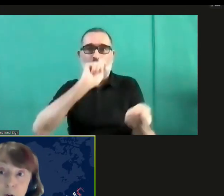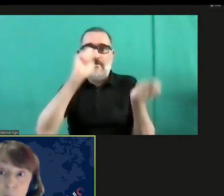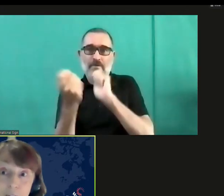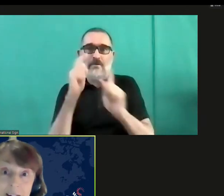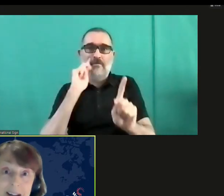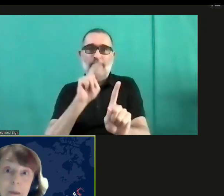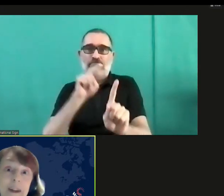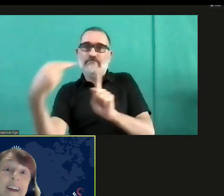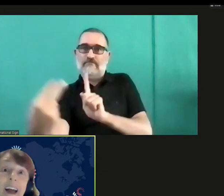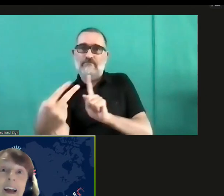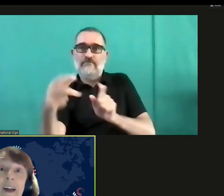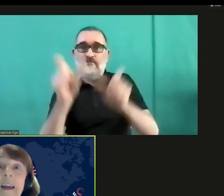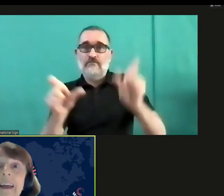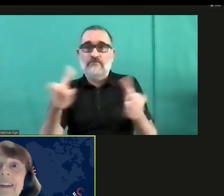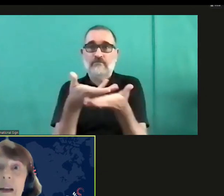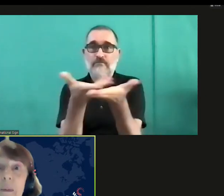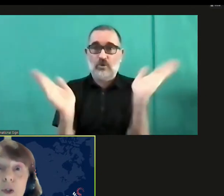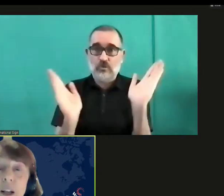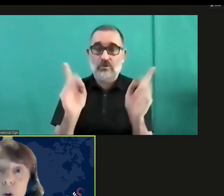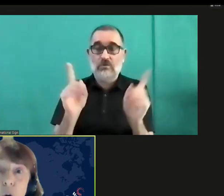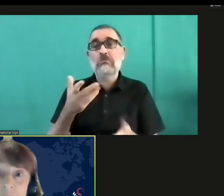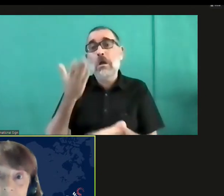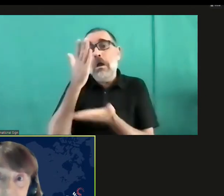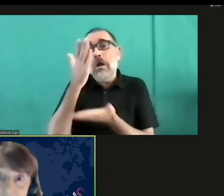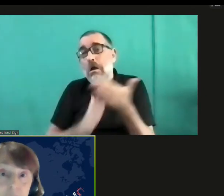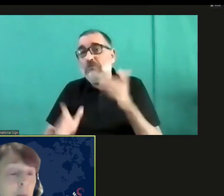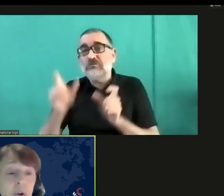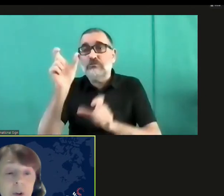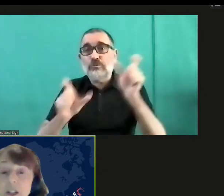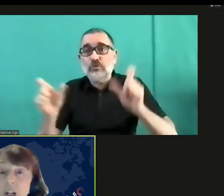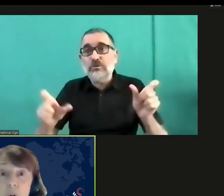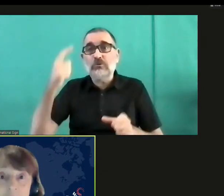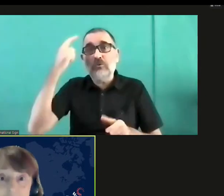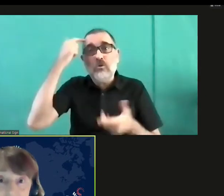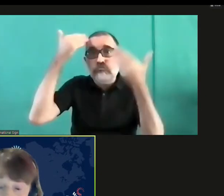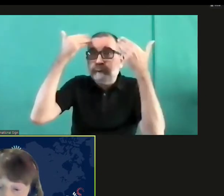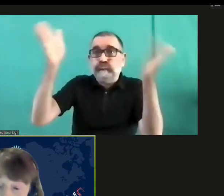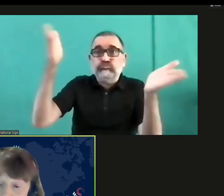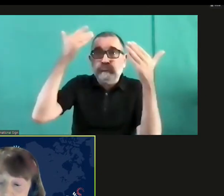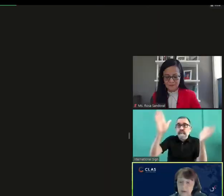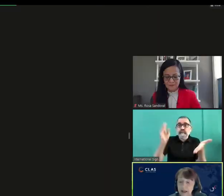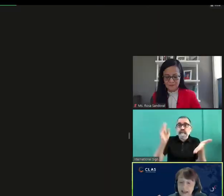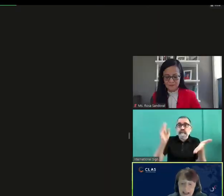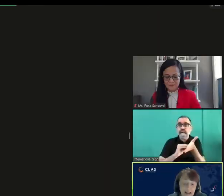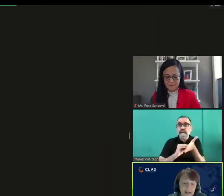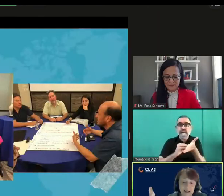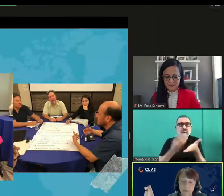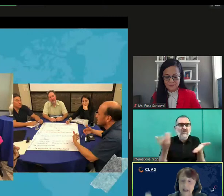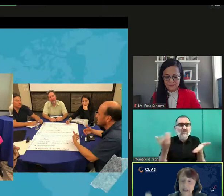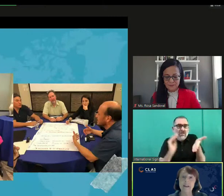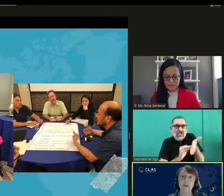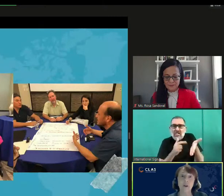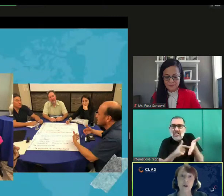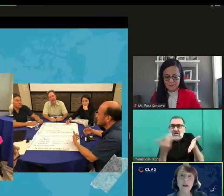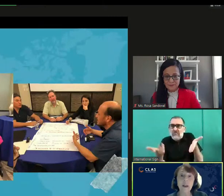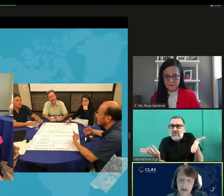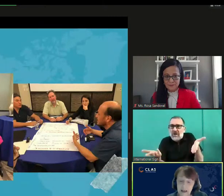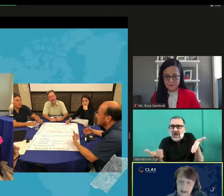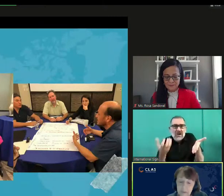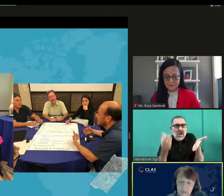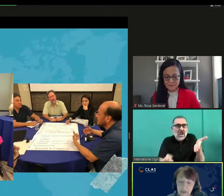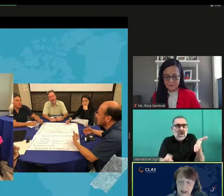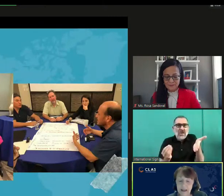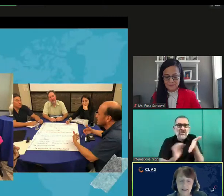abogados como óscar cabrera tenemos economistas como guillermo paraje en chile belén en mexico